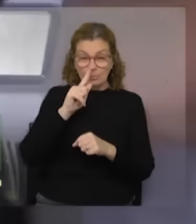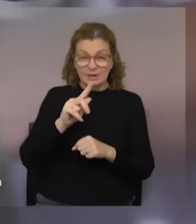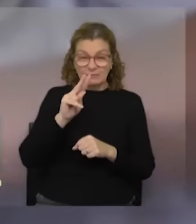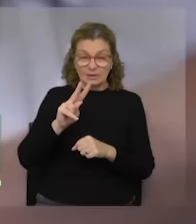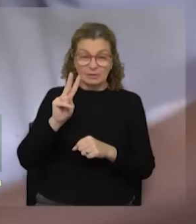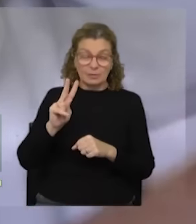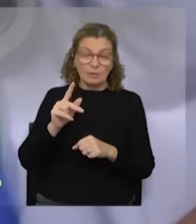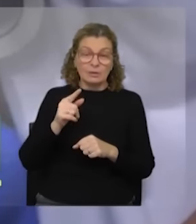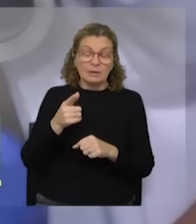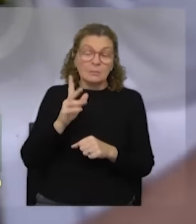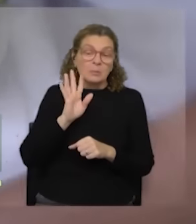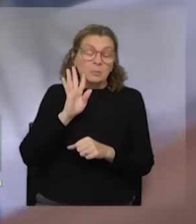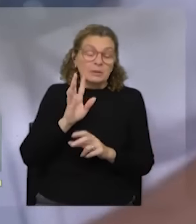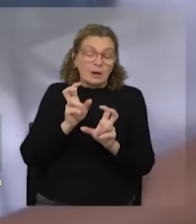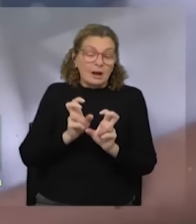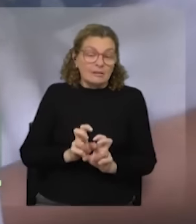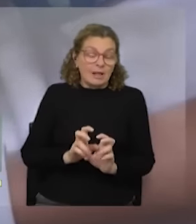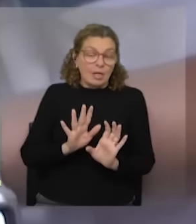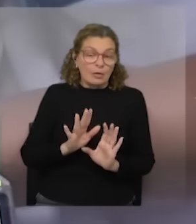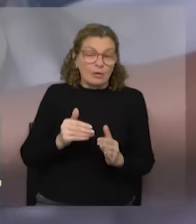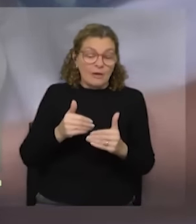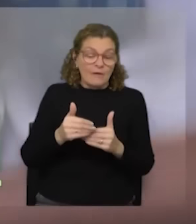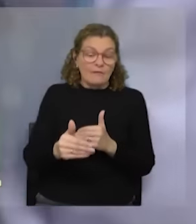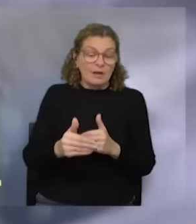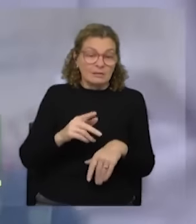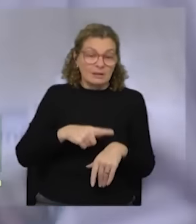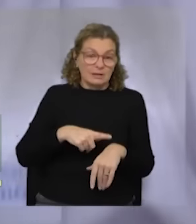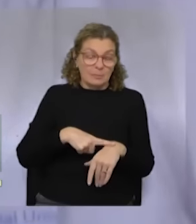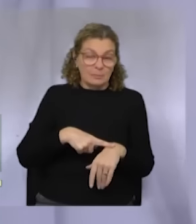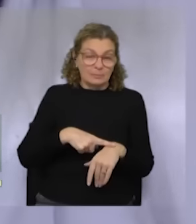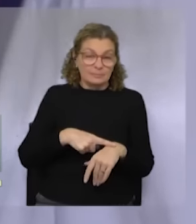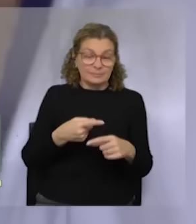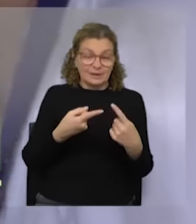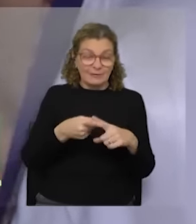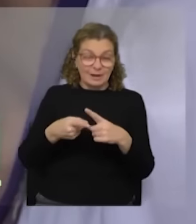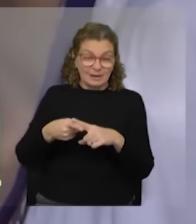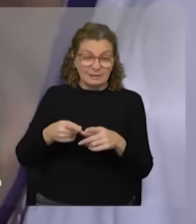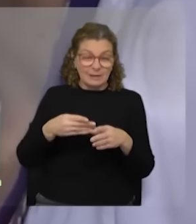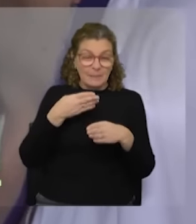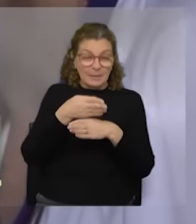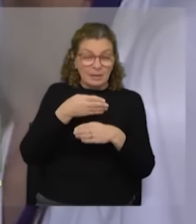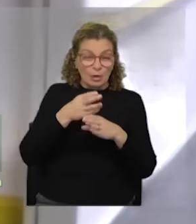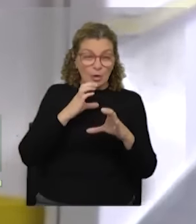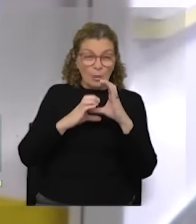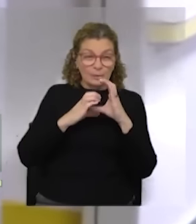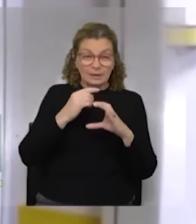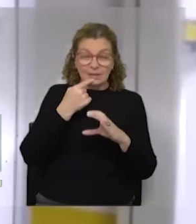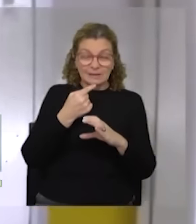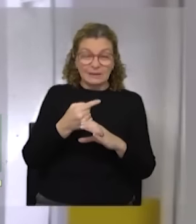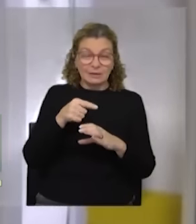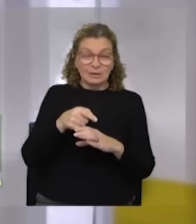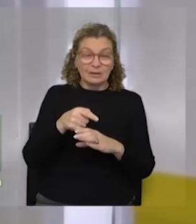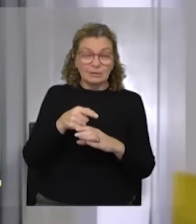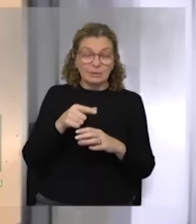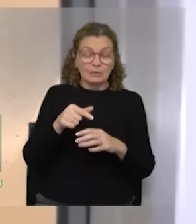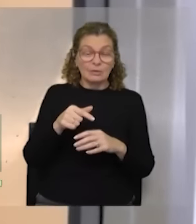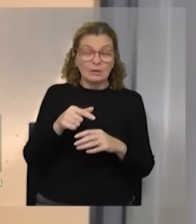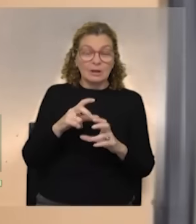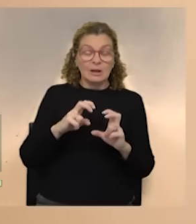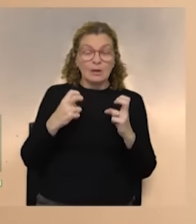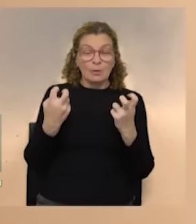posibilidad de que no sea analizado en lo que queda del periodo según publicaron diversos medios de comunicación en este caso lo que ocurrió fue que la